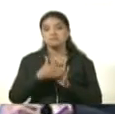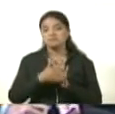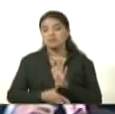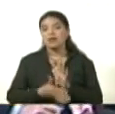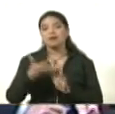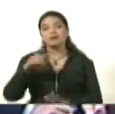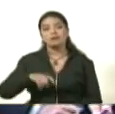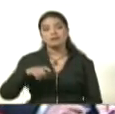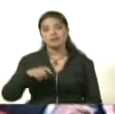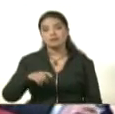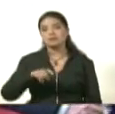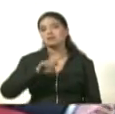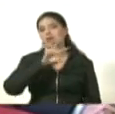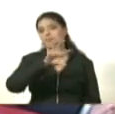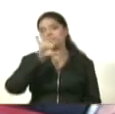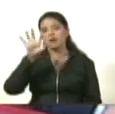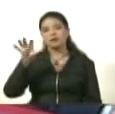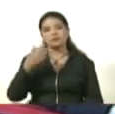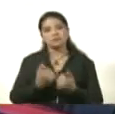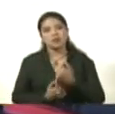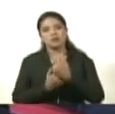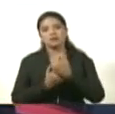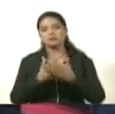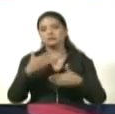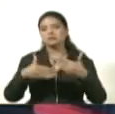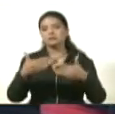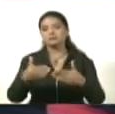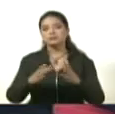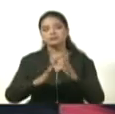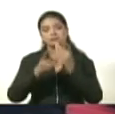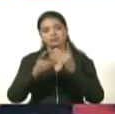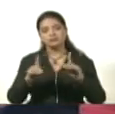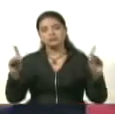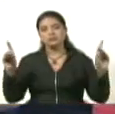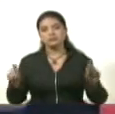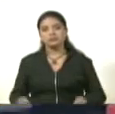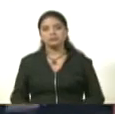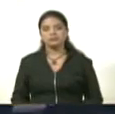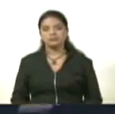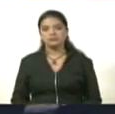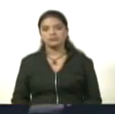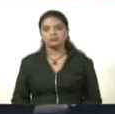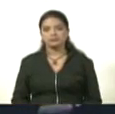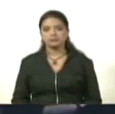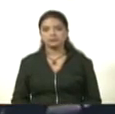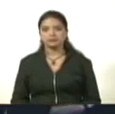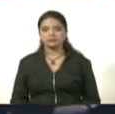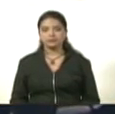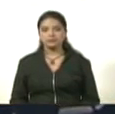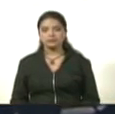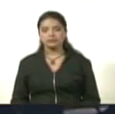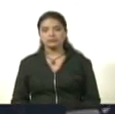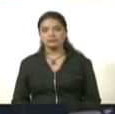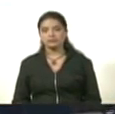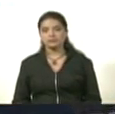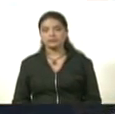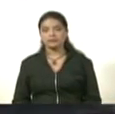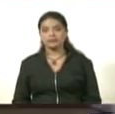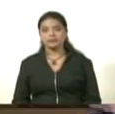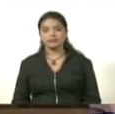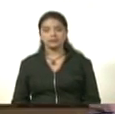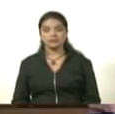que necesita el país para su estabilidad y para su democracia. Yo antes de por supuesto